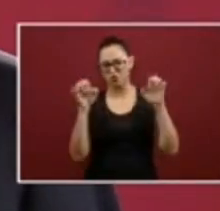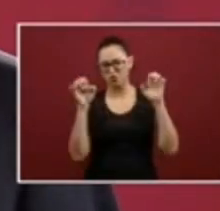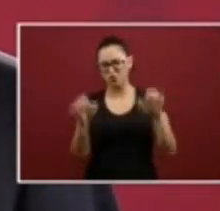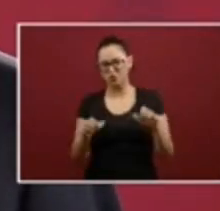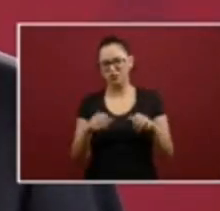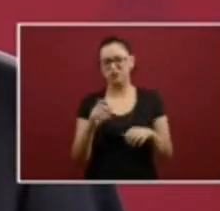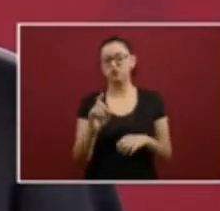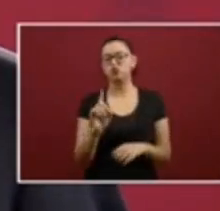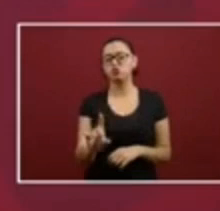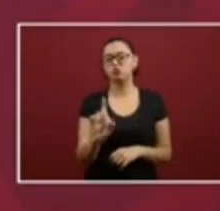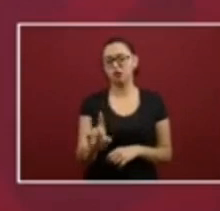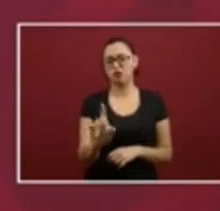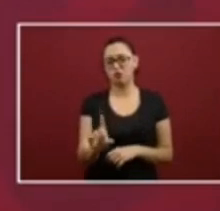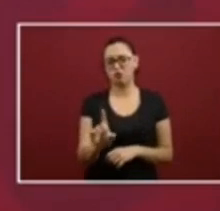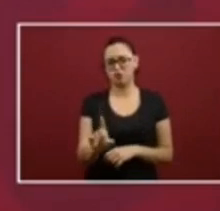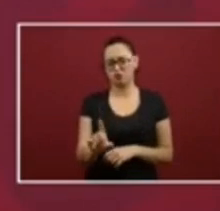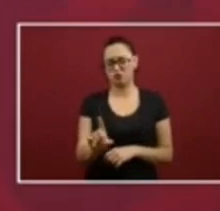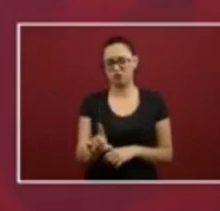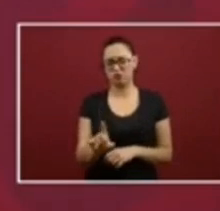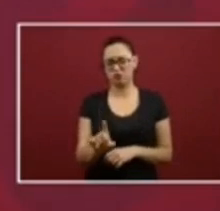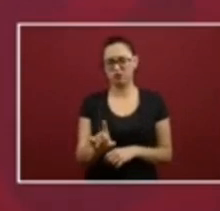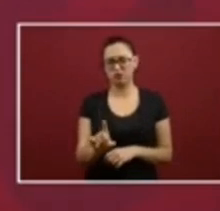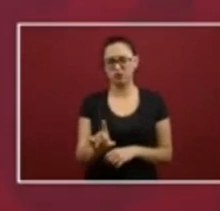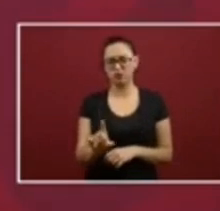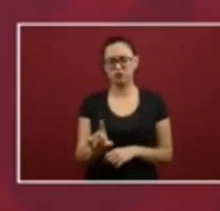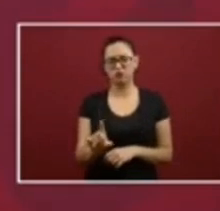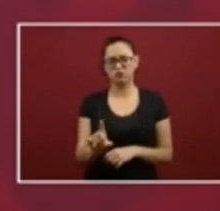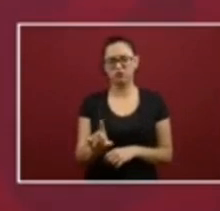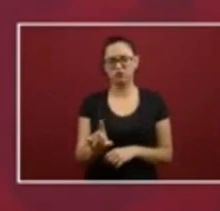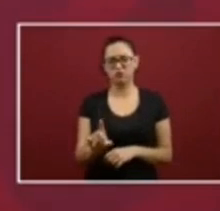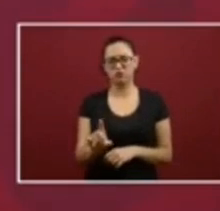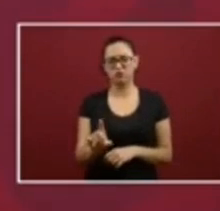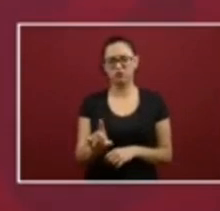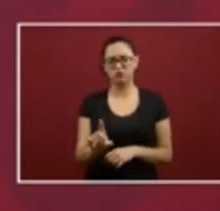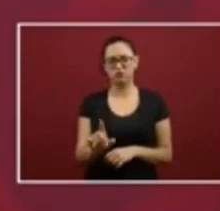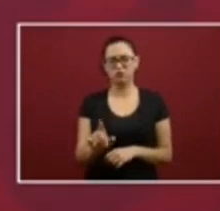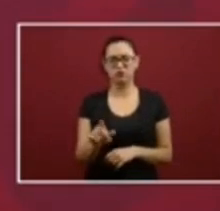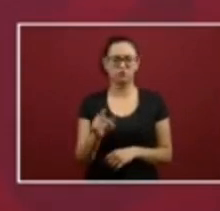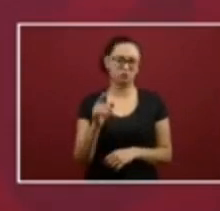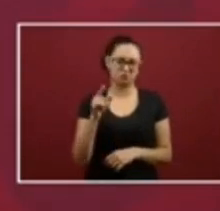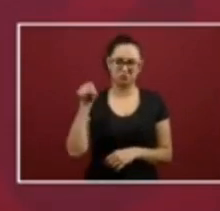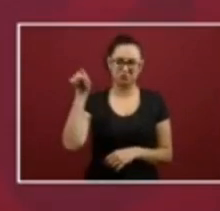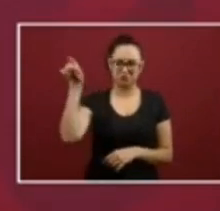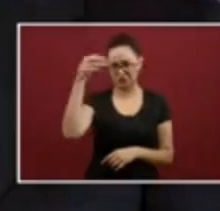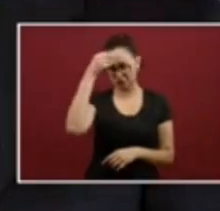el domingo en Los Pinos